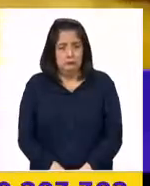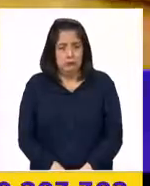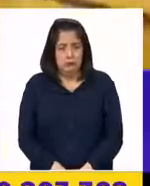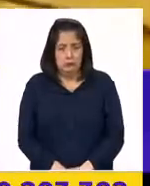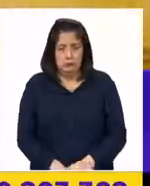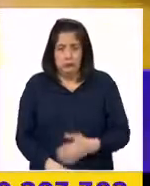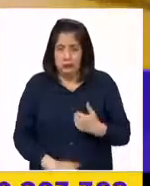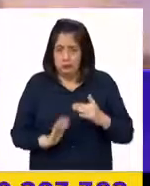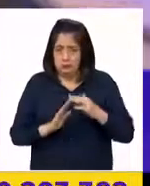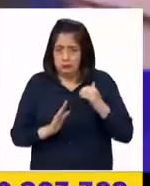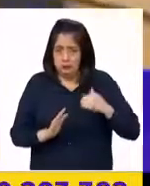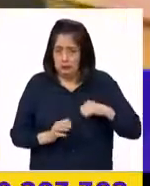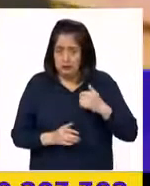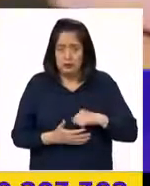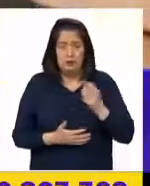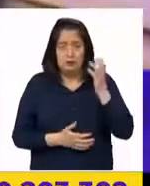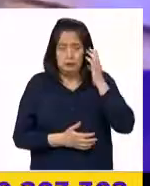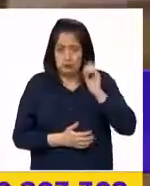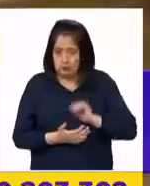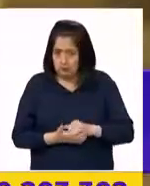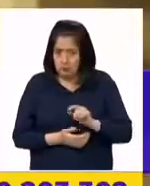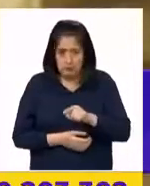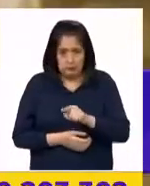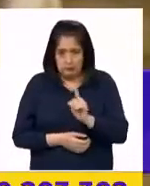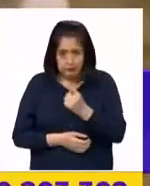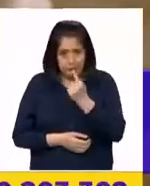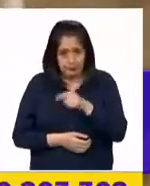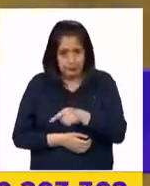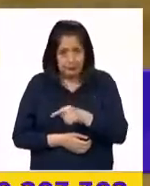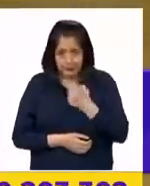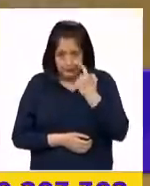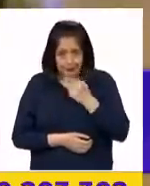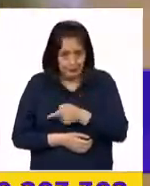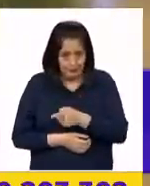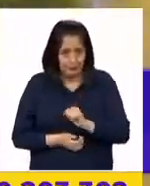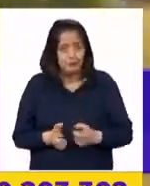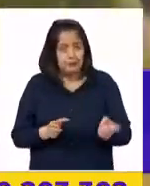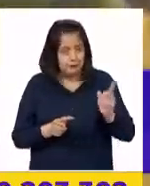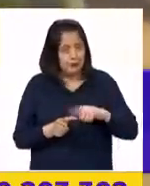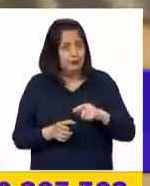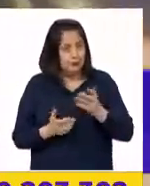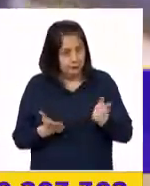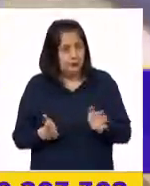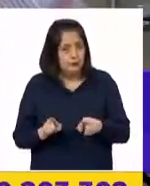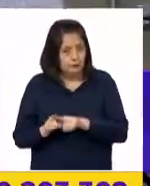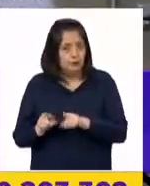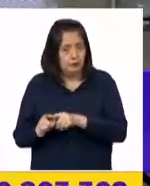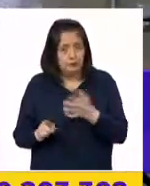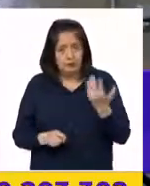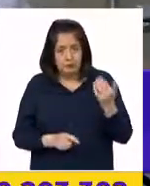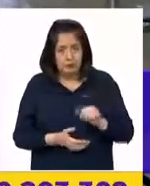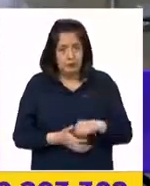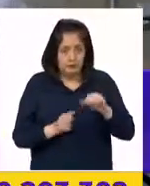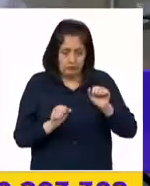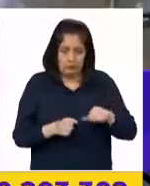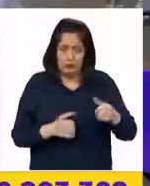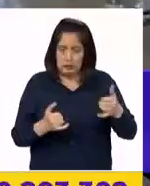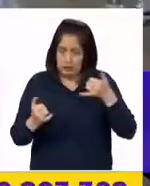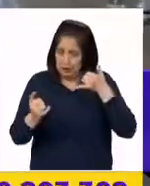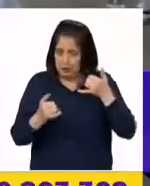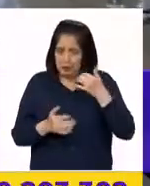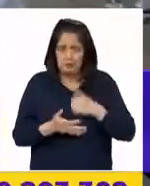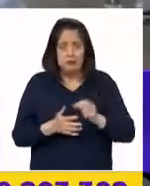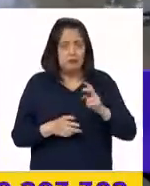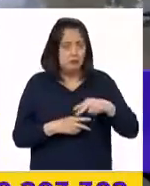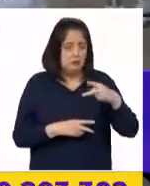Según la Municipalidad de Miraflores, no sería la primera vez que este ciudadano estaría involucrado en hechos similares. Bien, se recibieron llamadas de